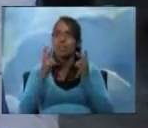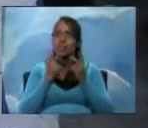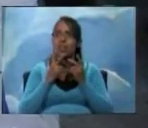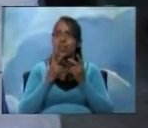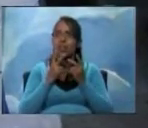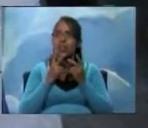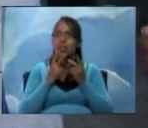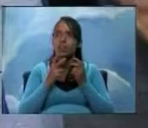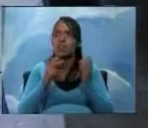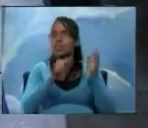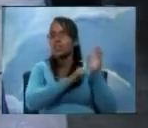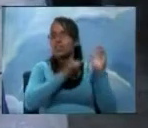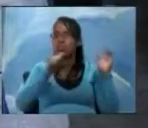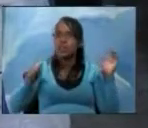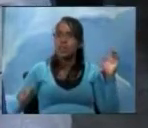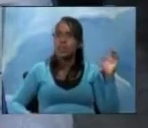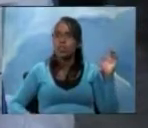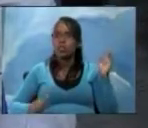En el libro de la vida.